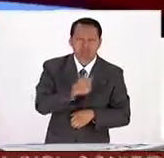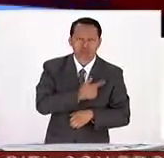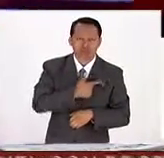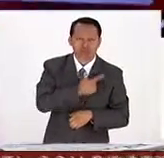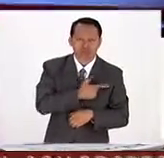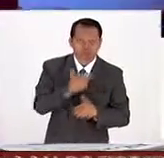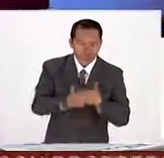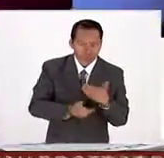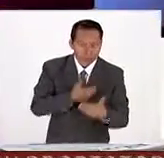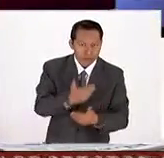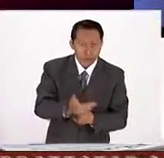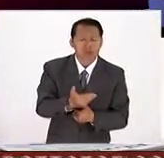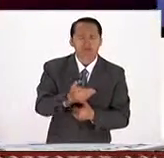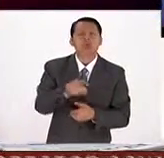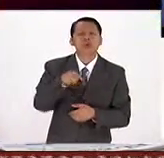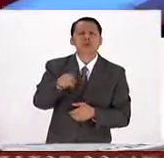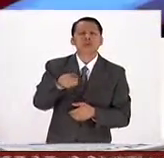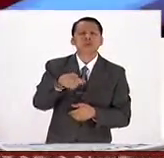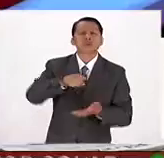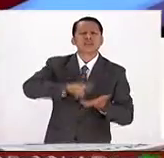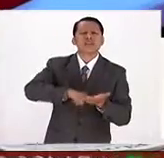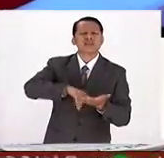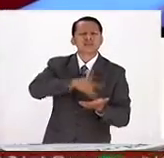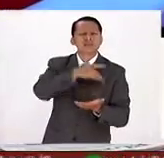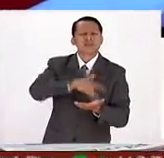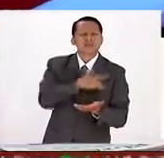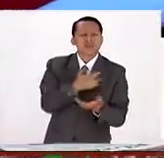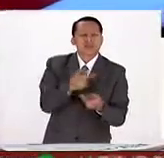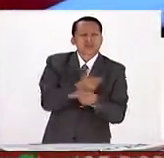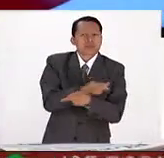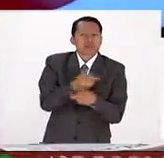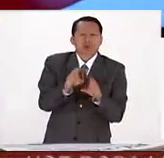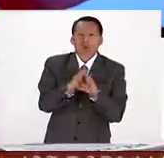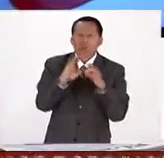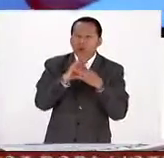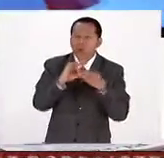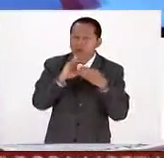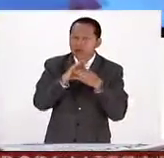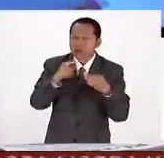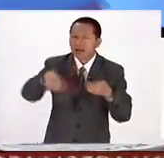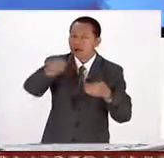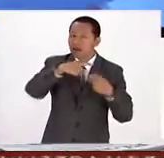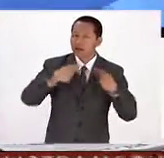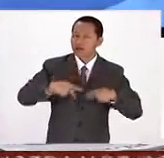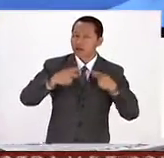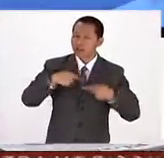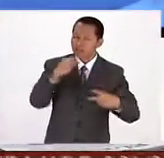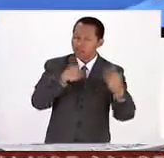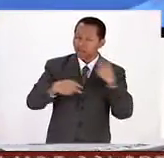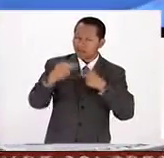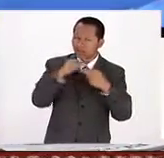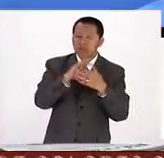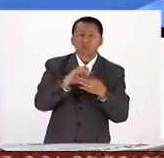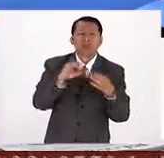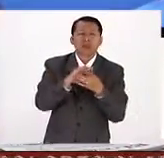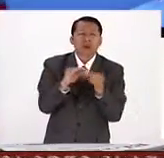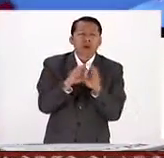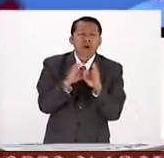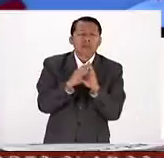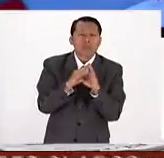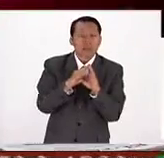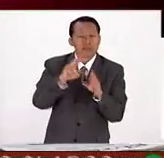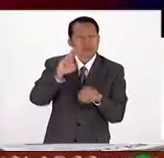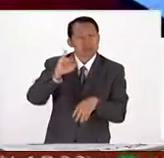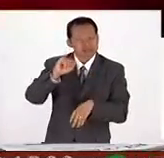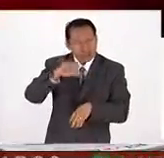vista, ¿tú cuáles son las líneas o cómo podrías explicarle al auditorio si es o no un ataque terrorista?